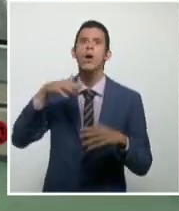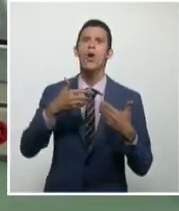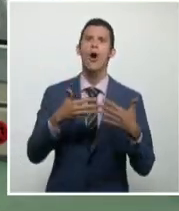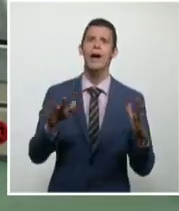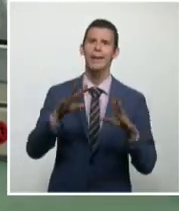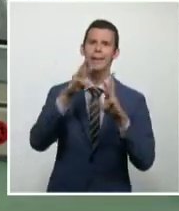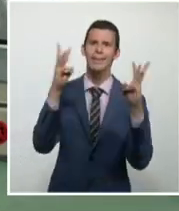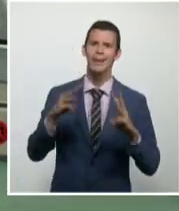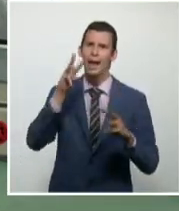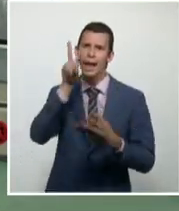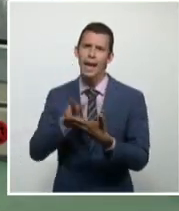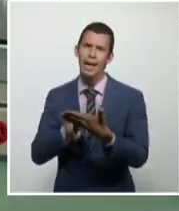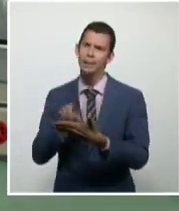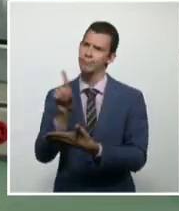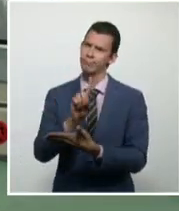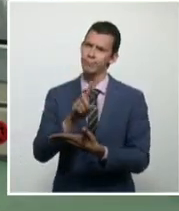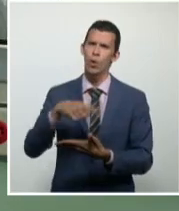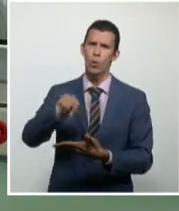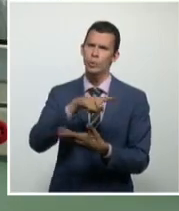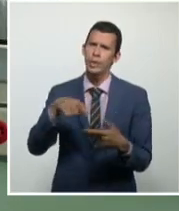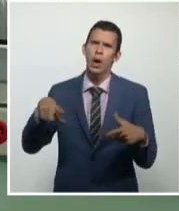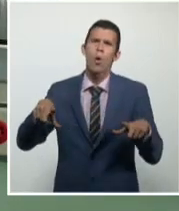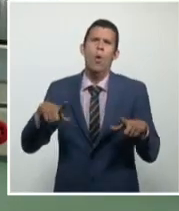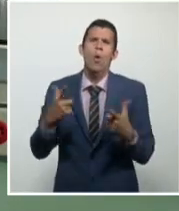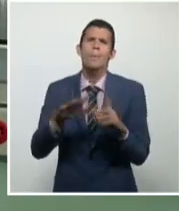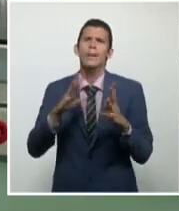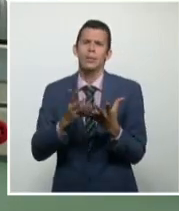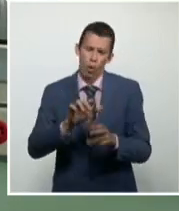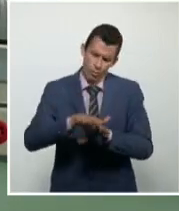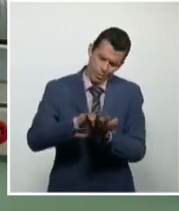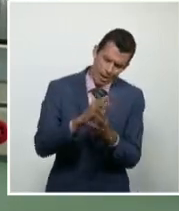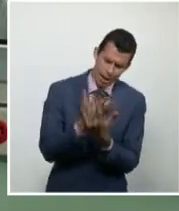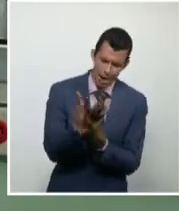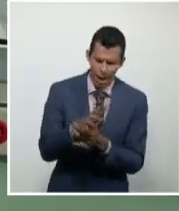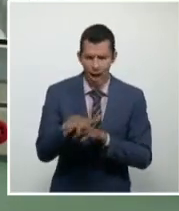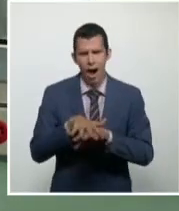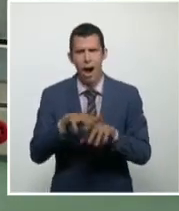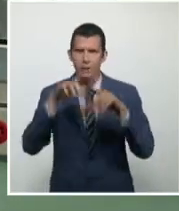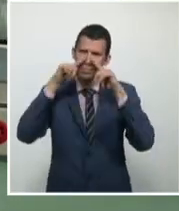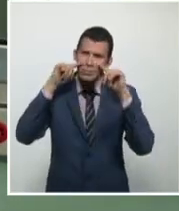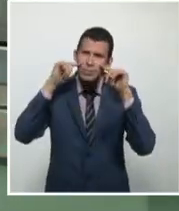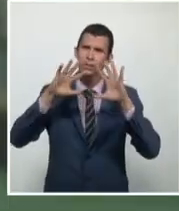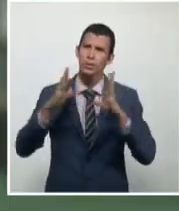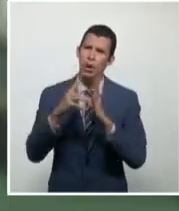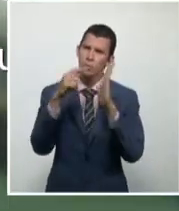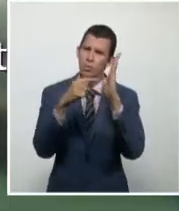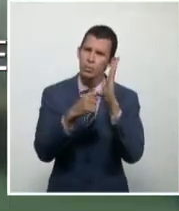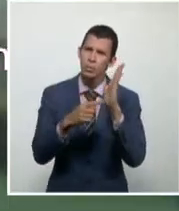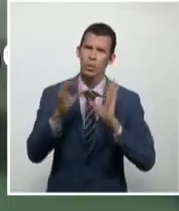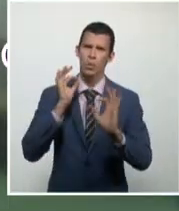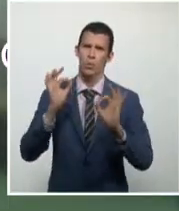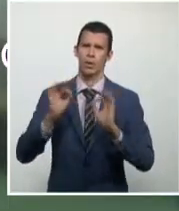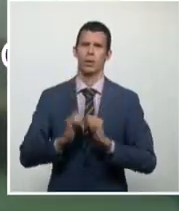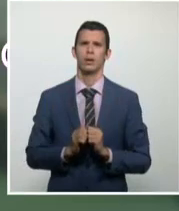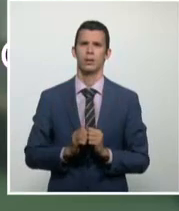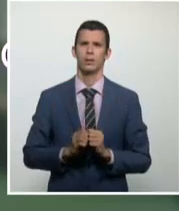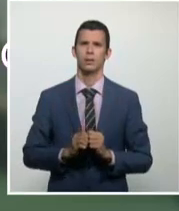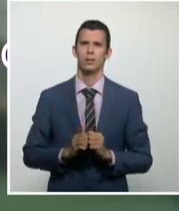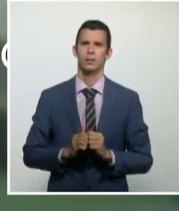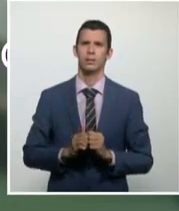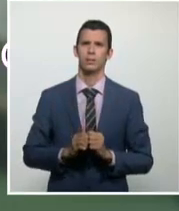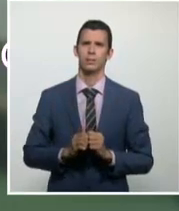lavado de manos son las mejores formas es la entrega de quienes desde la ciencia salvan nuestra vida